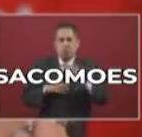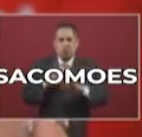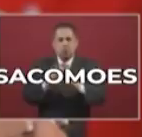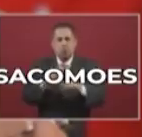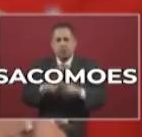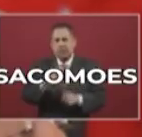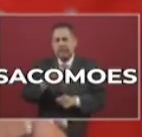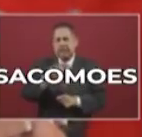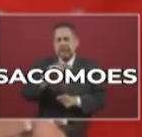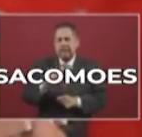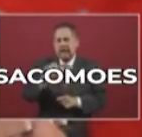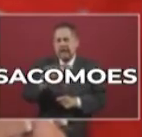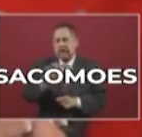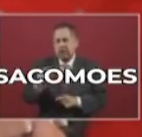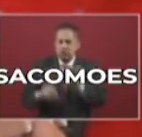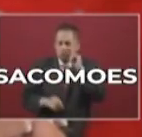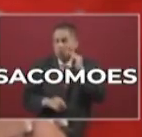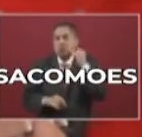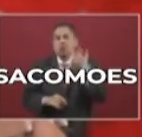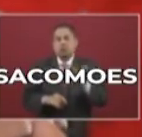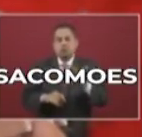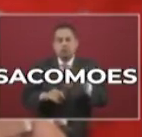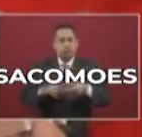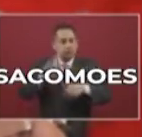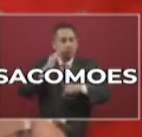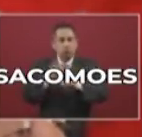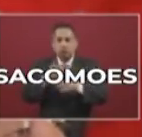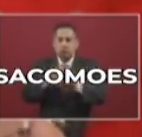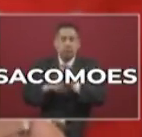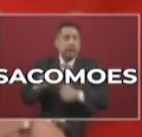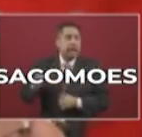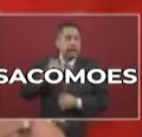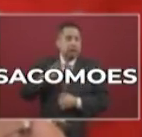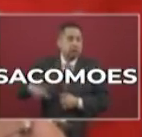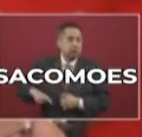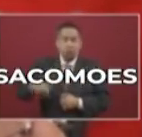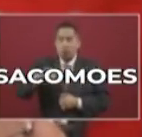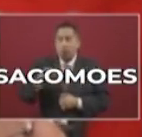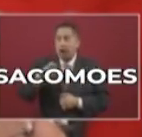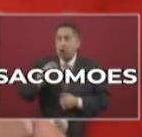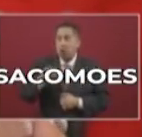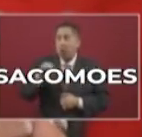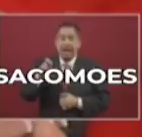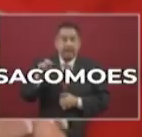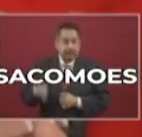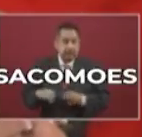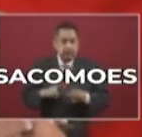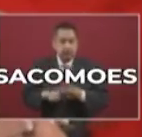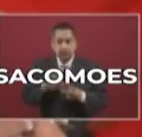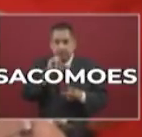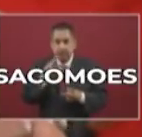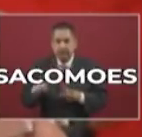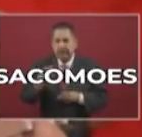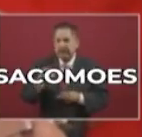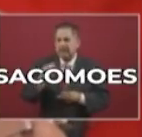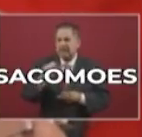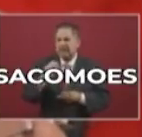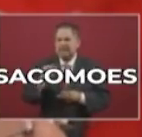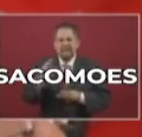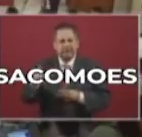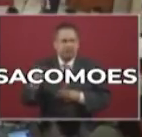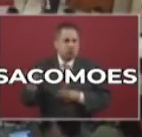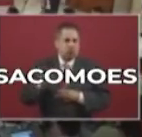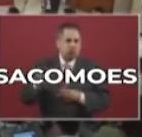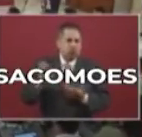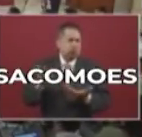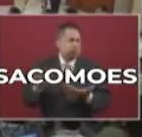pero cuéntenos, vamos a escuchar lo que dice esta para que vean un poco cómo va. Esta es MBS, que es un canal local, le pregunta sobre todo sobre el